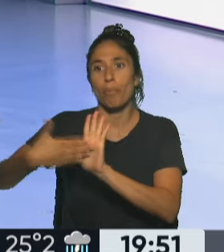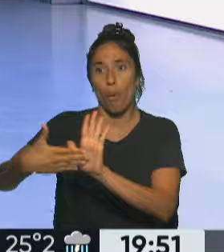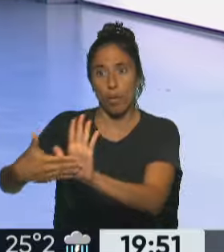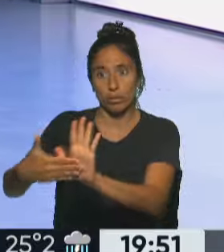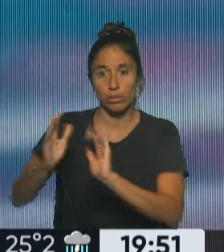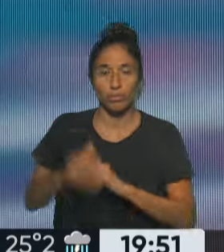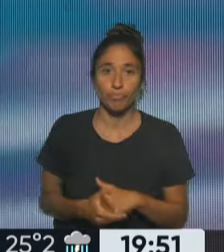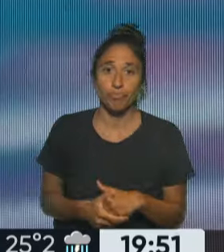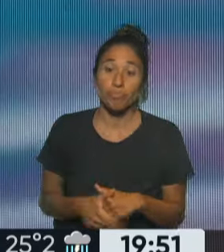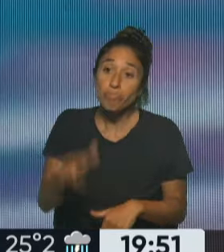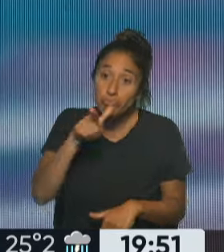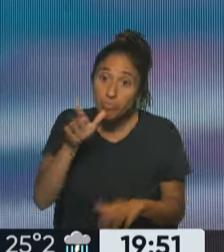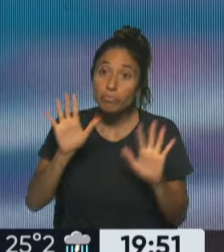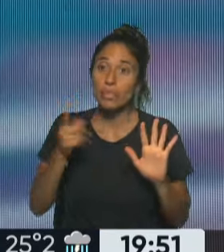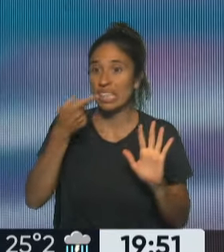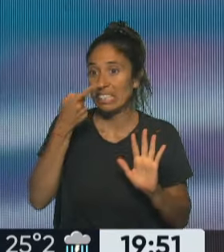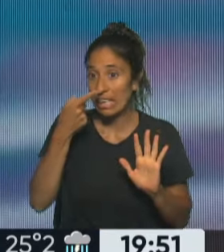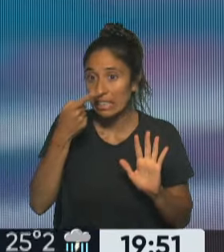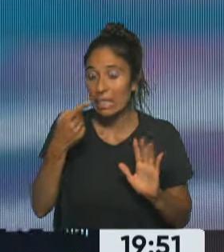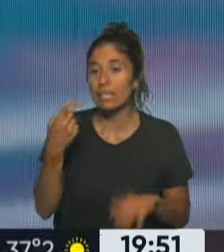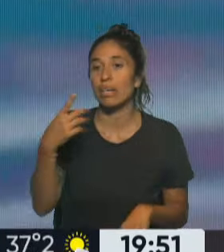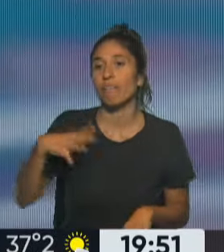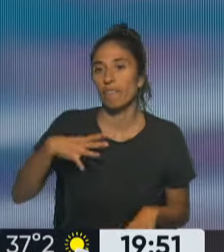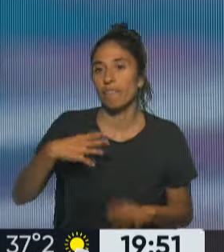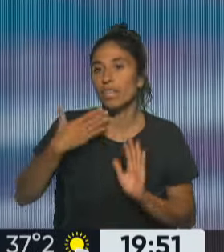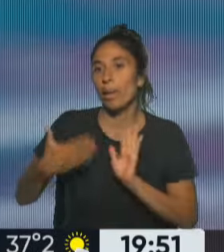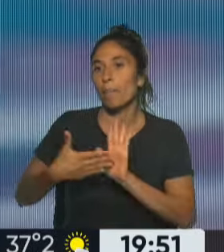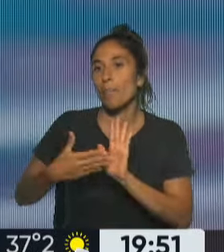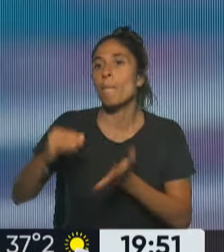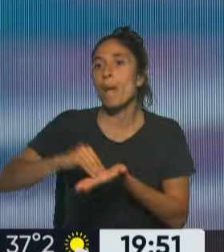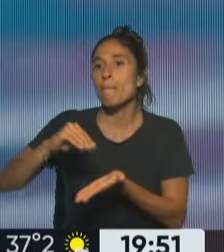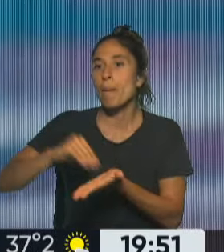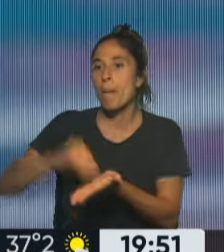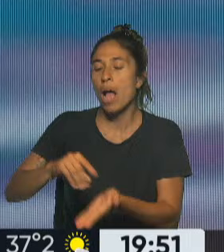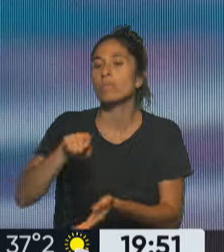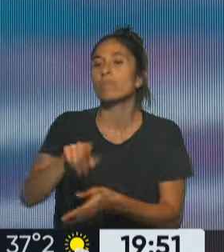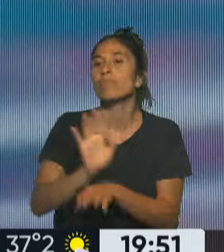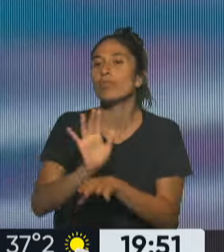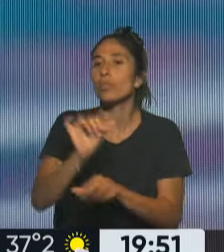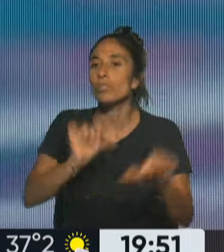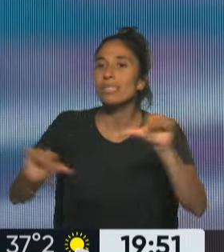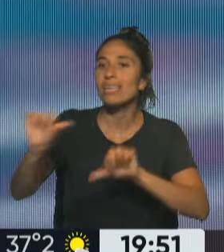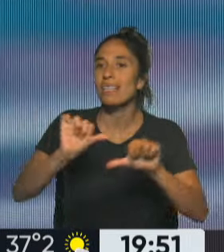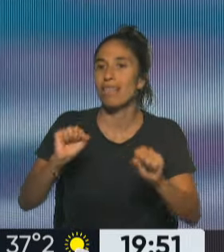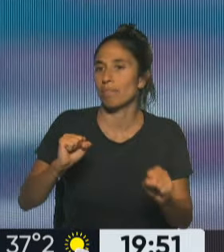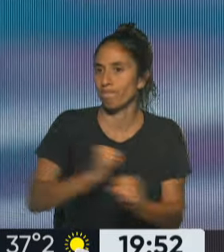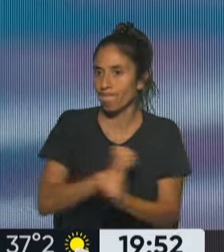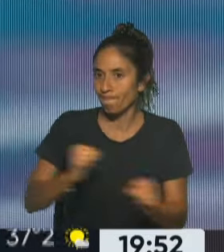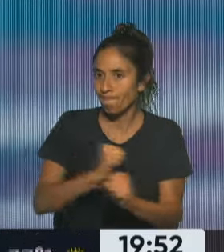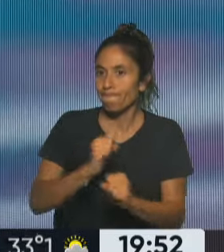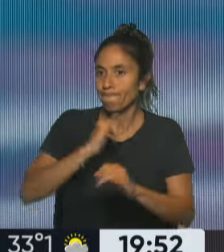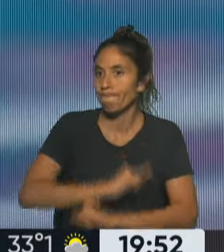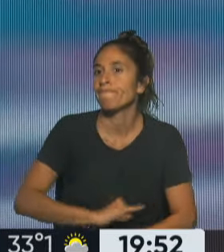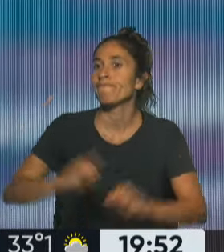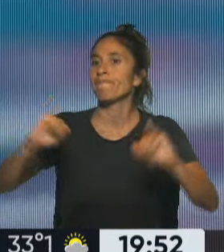es prometedor Pero todavía no se sabe nada y faltan publicaciones científicas y que investigadores independientes analicen la